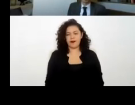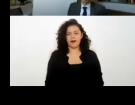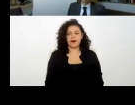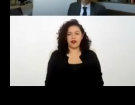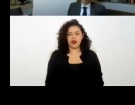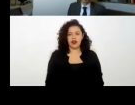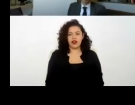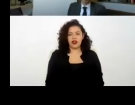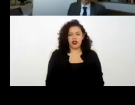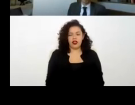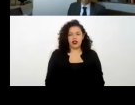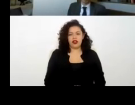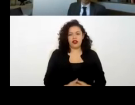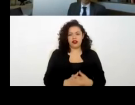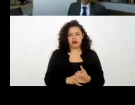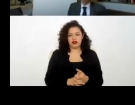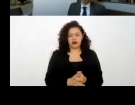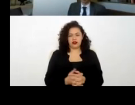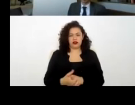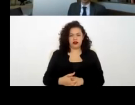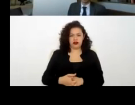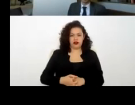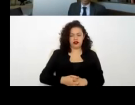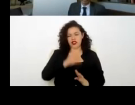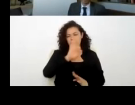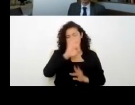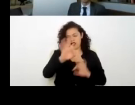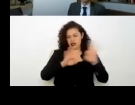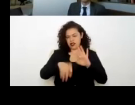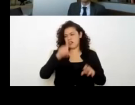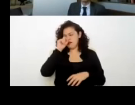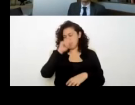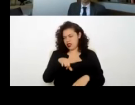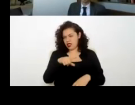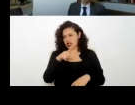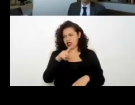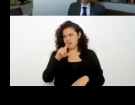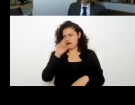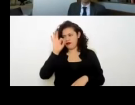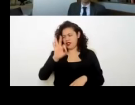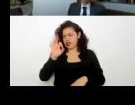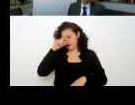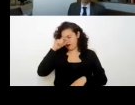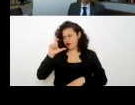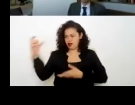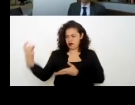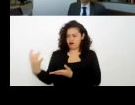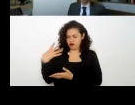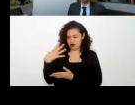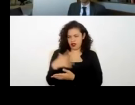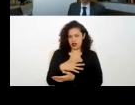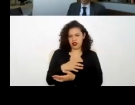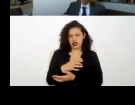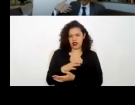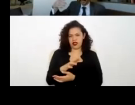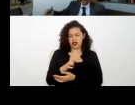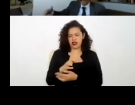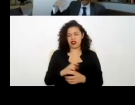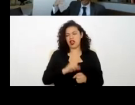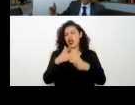¿La fecha de operación es igual a la fecha del depósito? Por lo general sí. Si tuvieran algo más como un contrato por el que